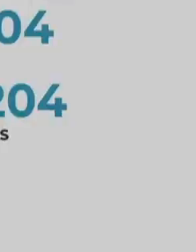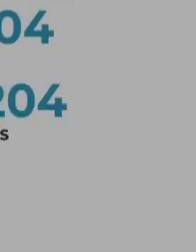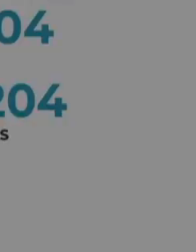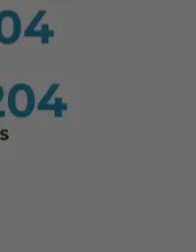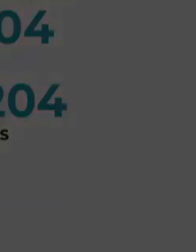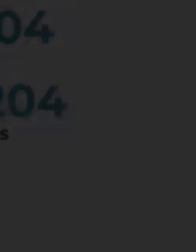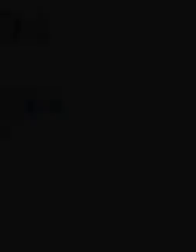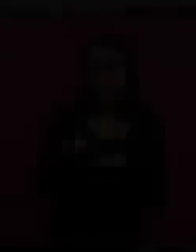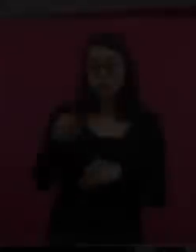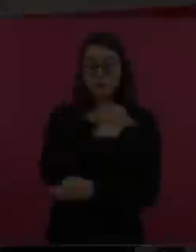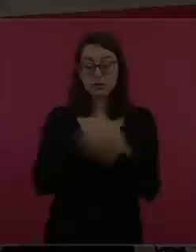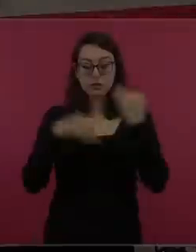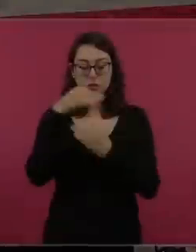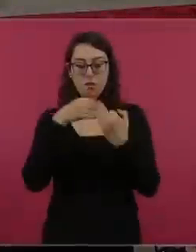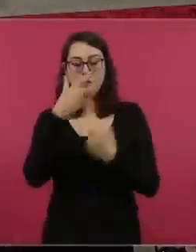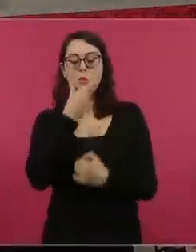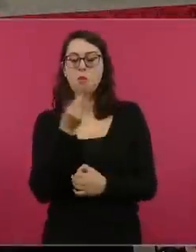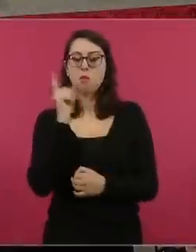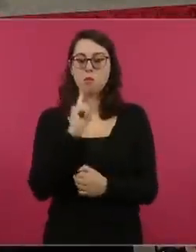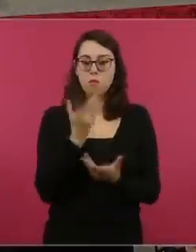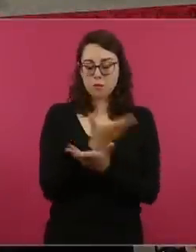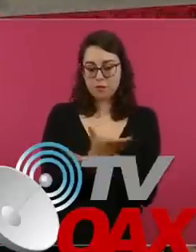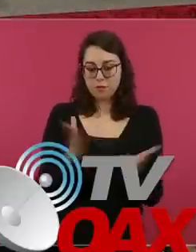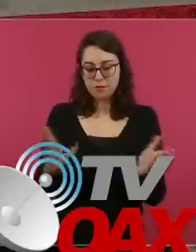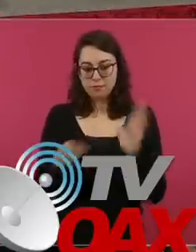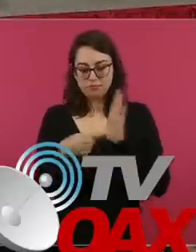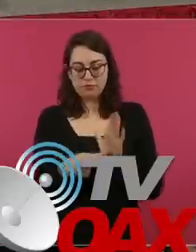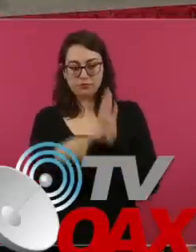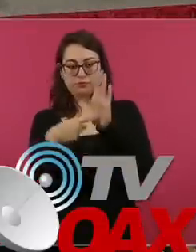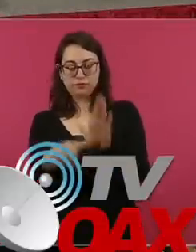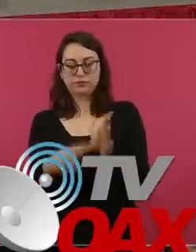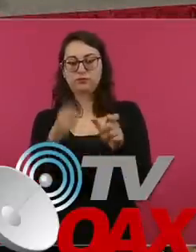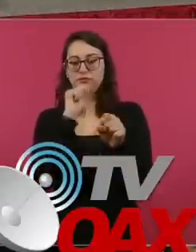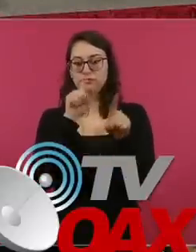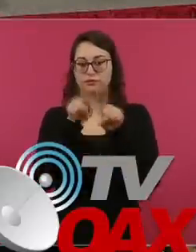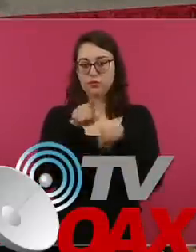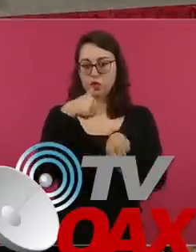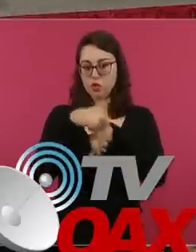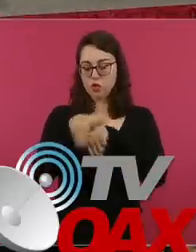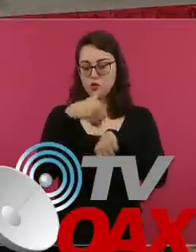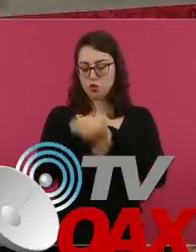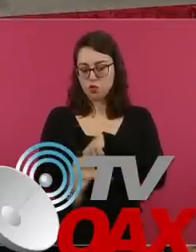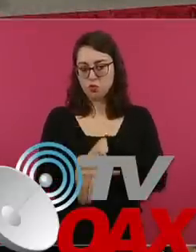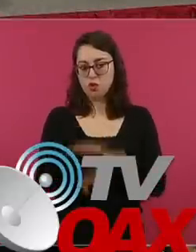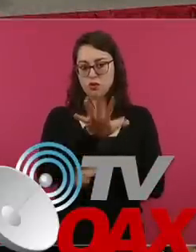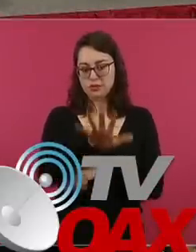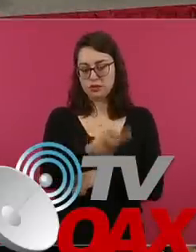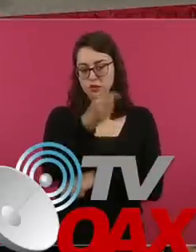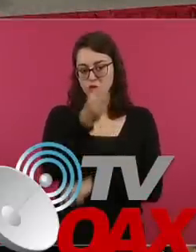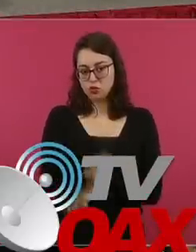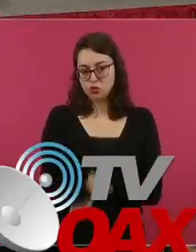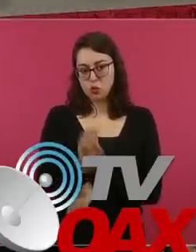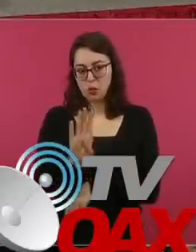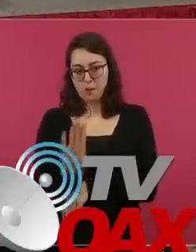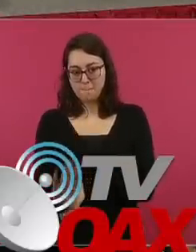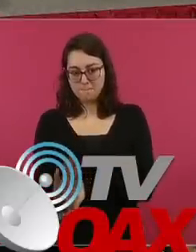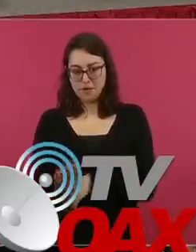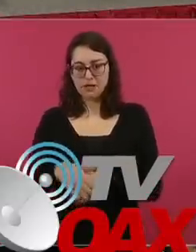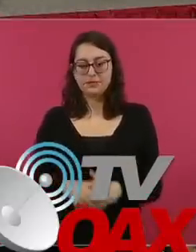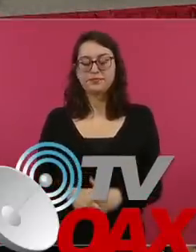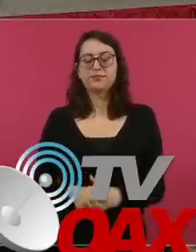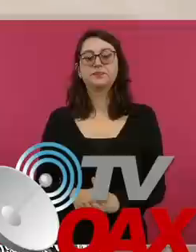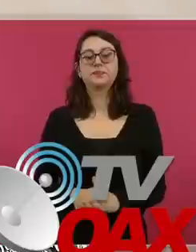del viaducto del Tramo 5 Sur. Nosotros vamos a presentar los avances del Tramo 5 Sur, Subtramo B, que corresponde de Puerto Aventuras a Acumal.